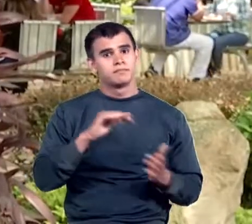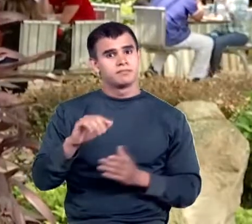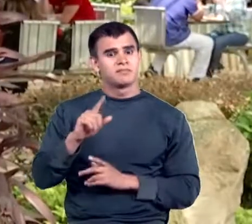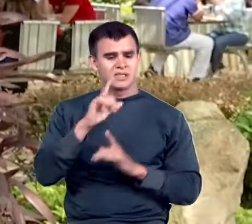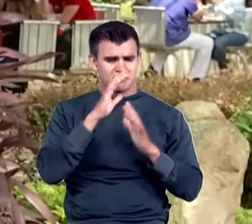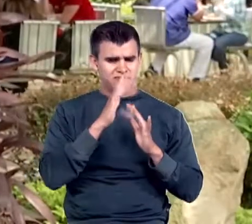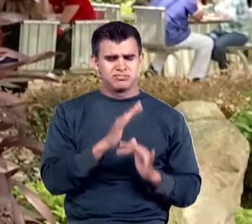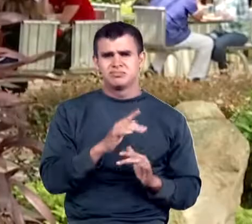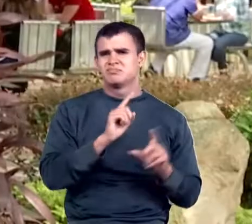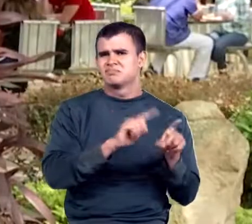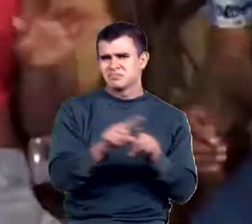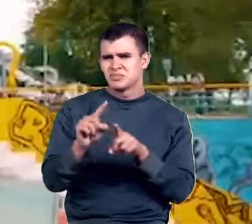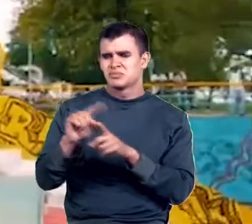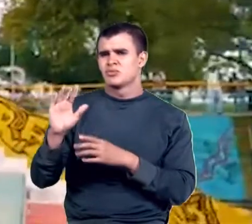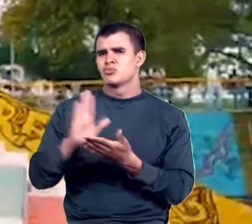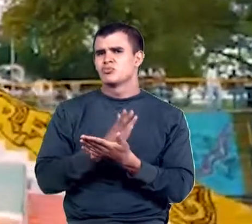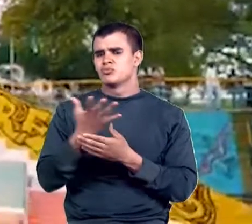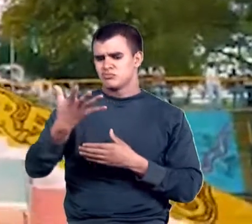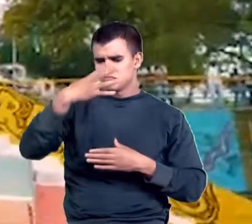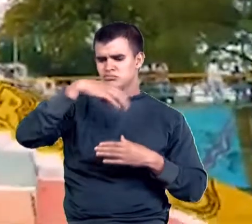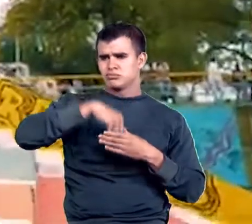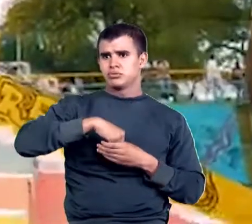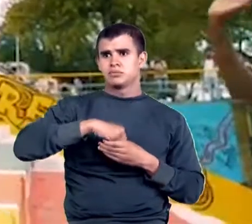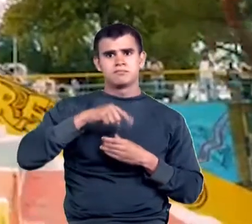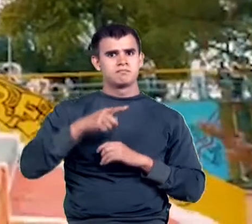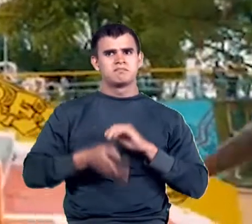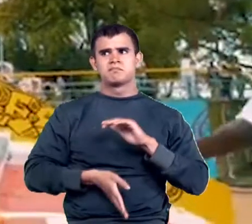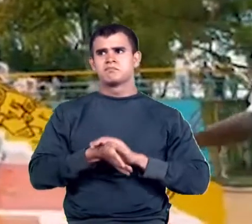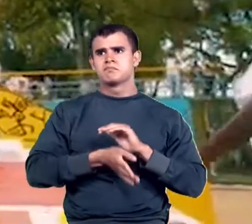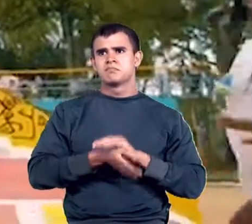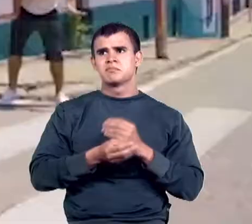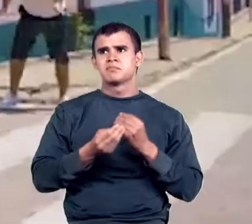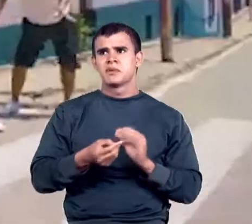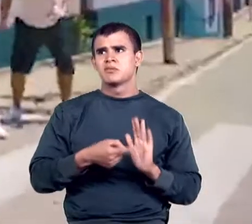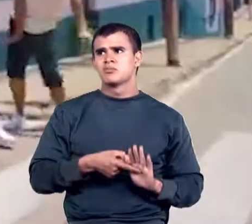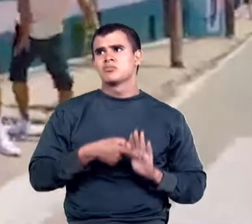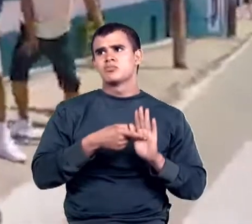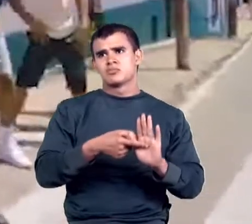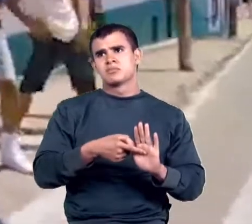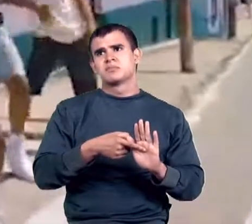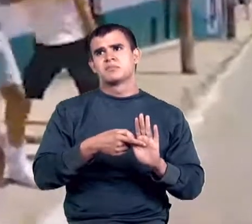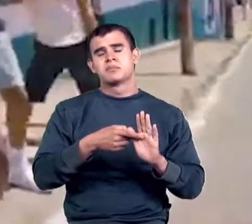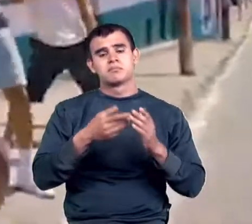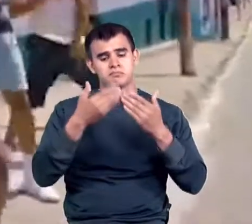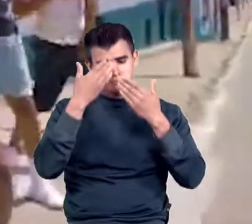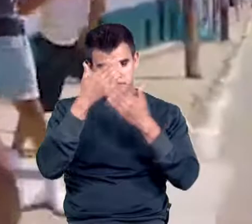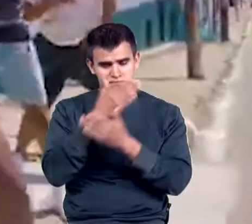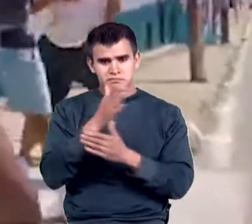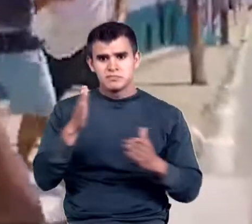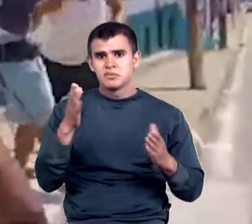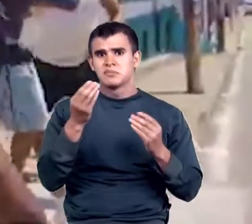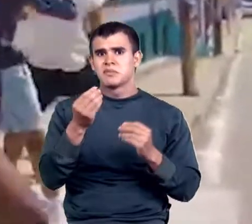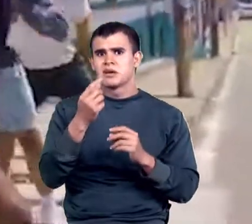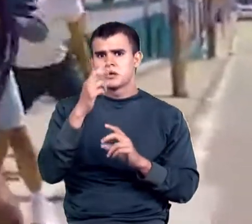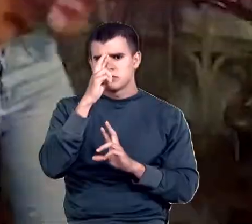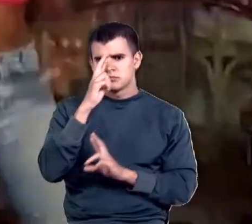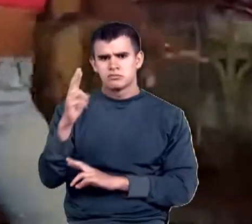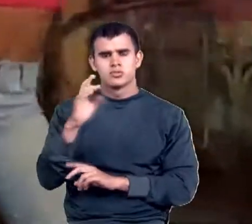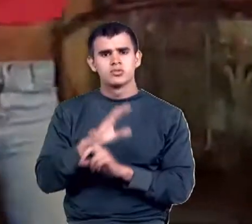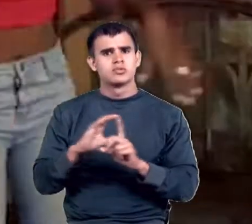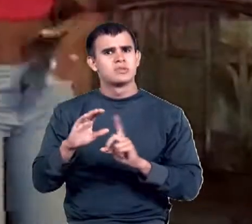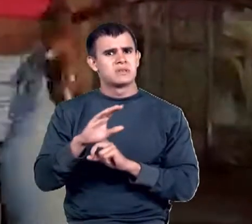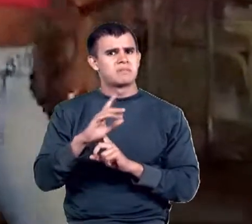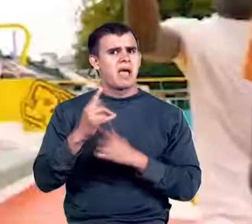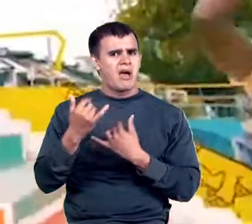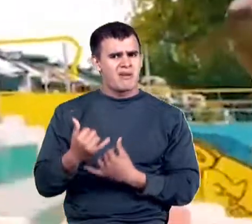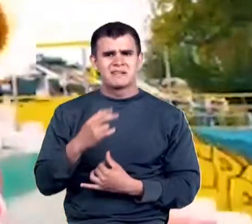trabajando por esto que es muy bonito. La chirimía y otros formatos en el Andén del Pacífico luchan por conservar y representar su esencia a través de la música, lo